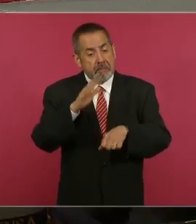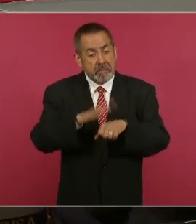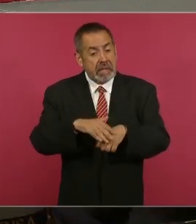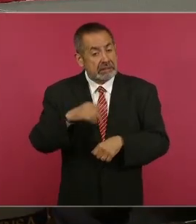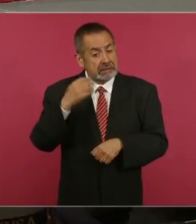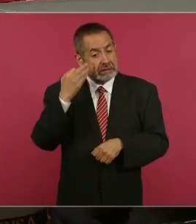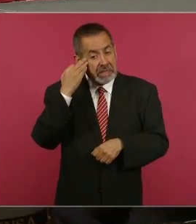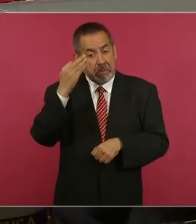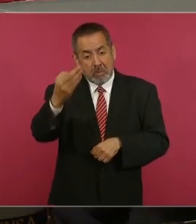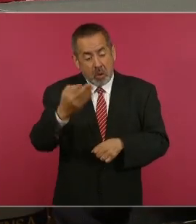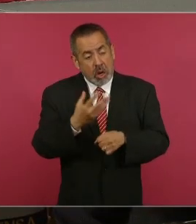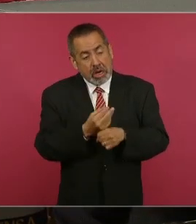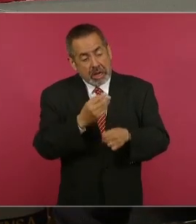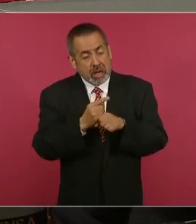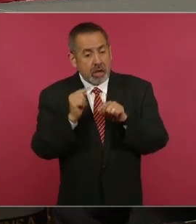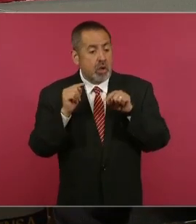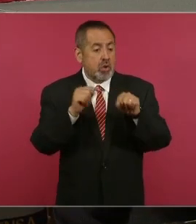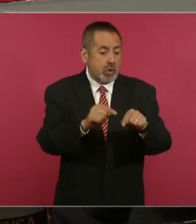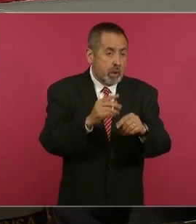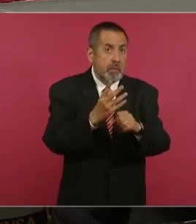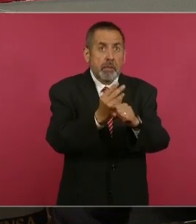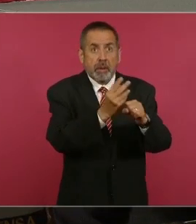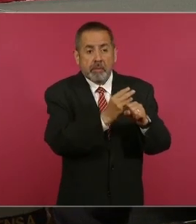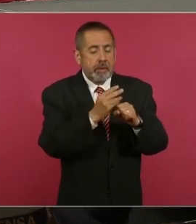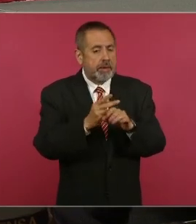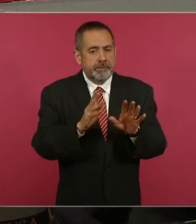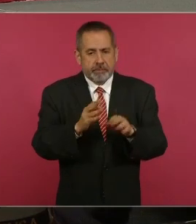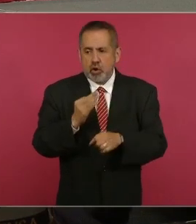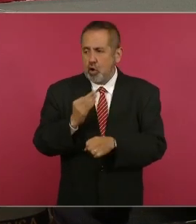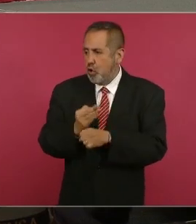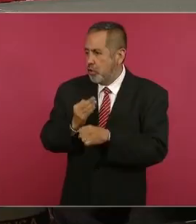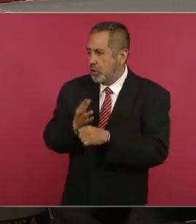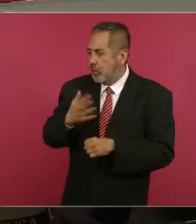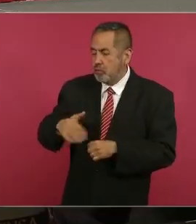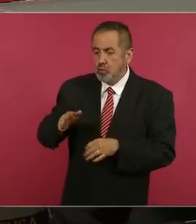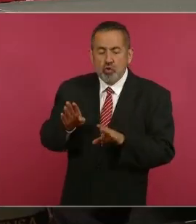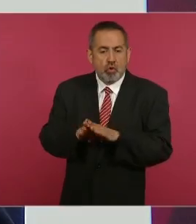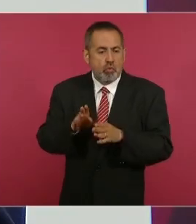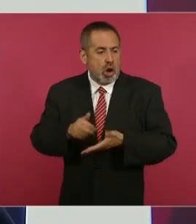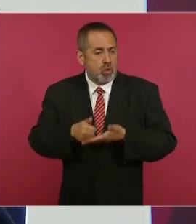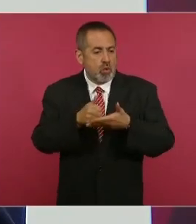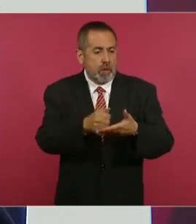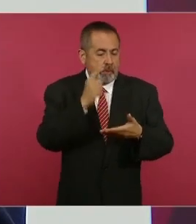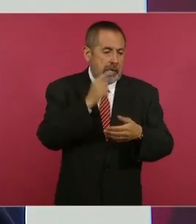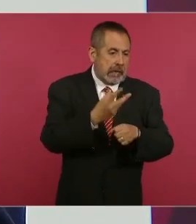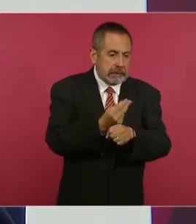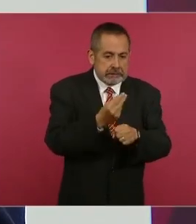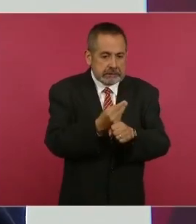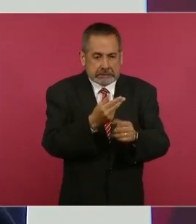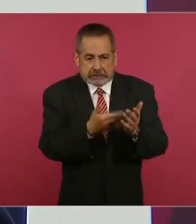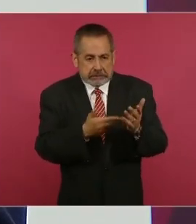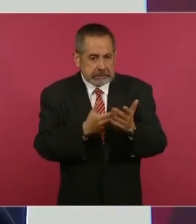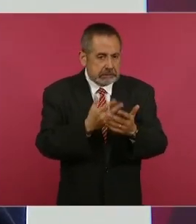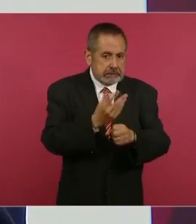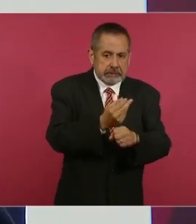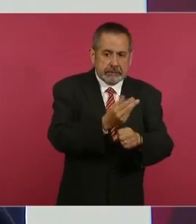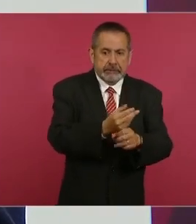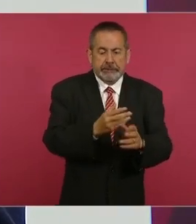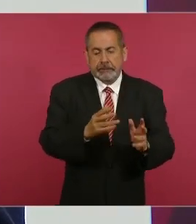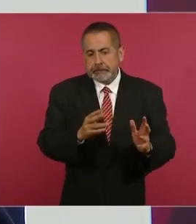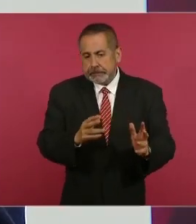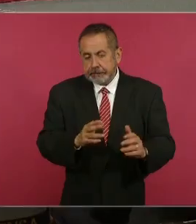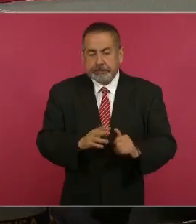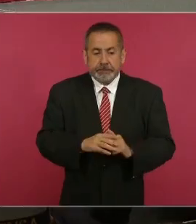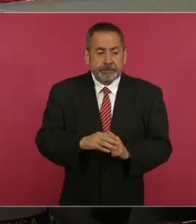de lo normal en llegar a atender los daños, pero ya se está buscando repararlos. Eso sí,